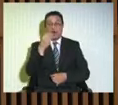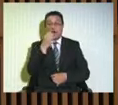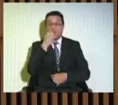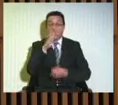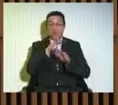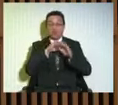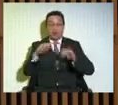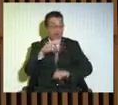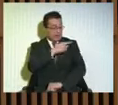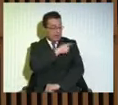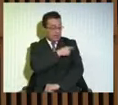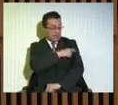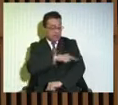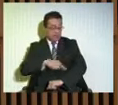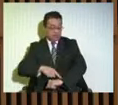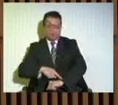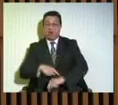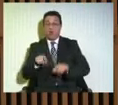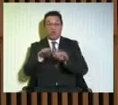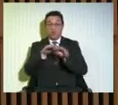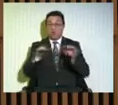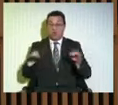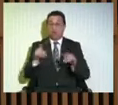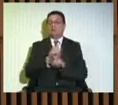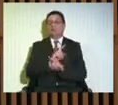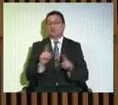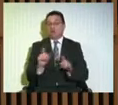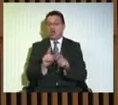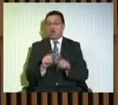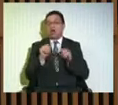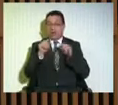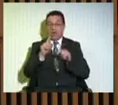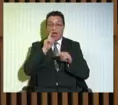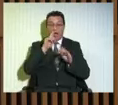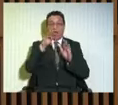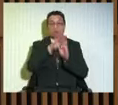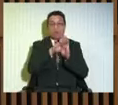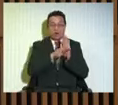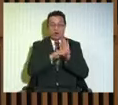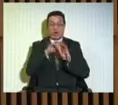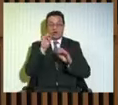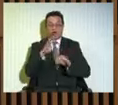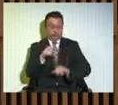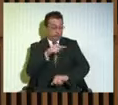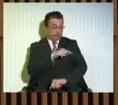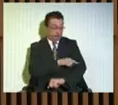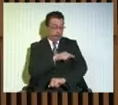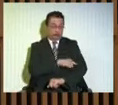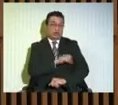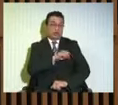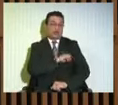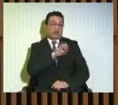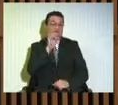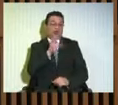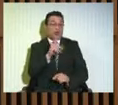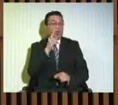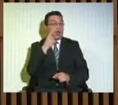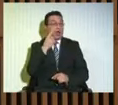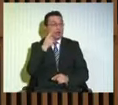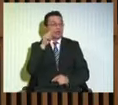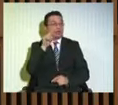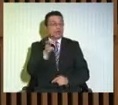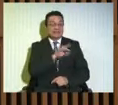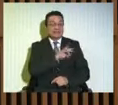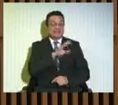a Punta Arenas. Aquí tenemos que ser capaces de, en un programa que es centralizado como el nuestro, reconocer que Chile